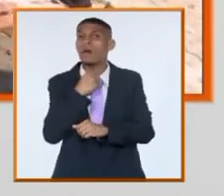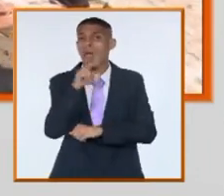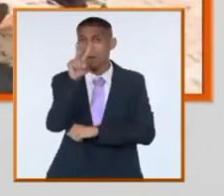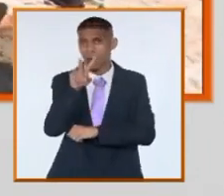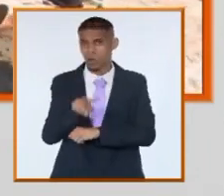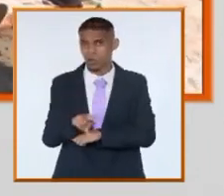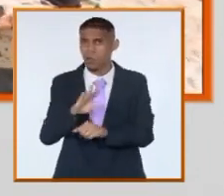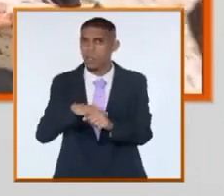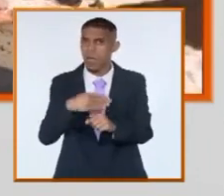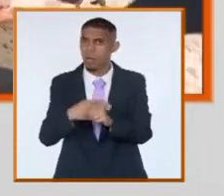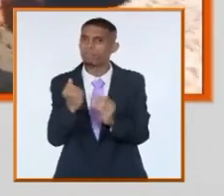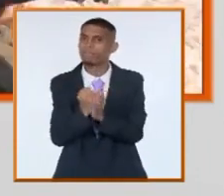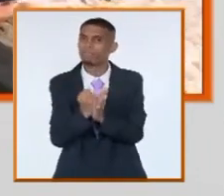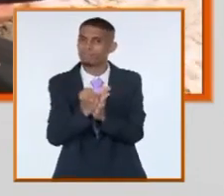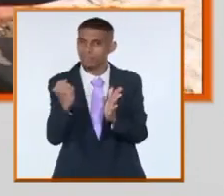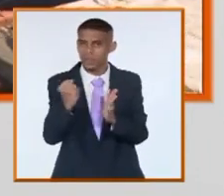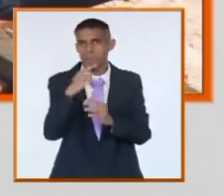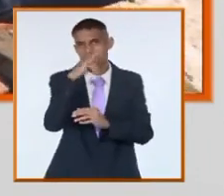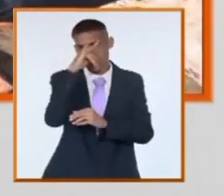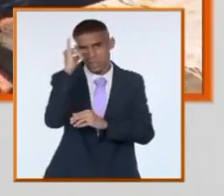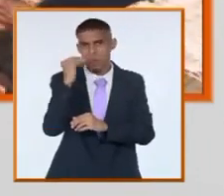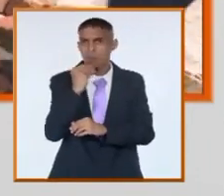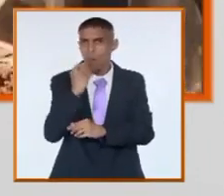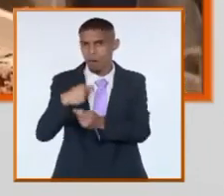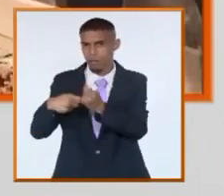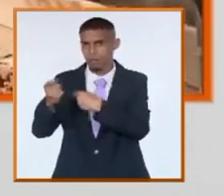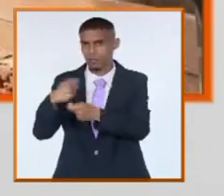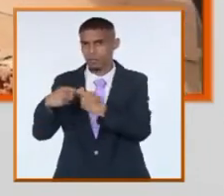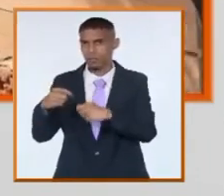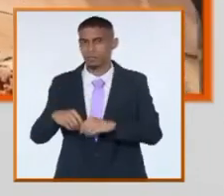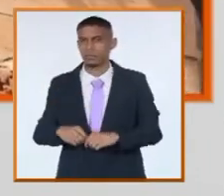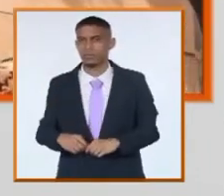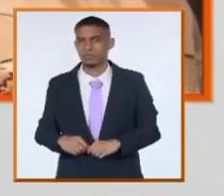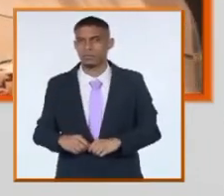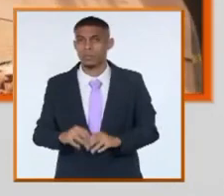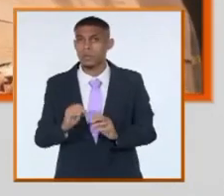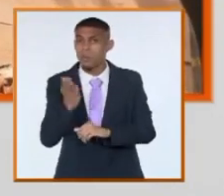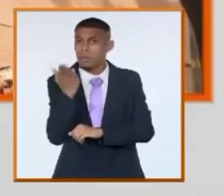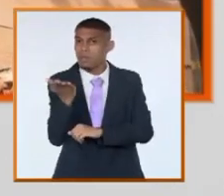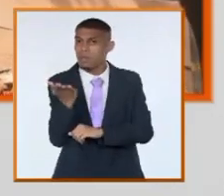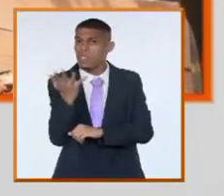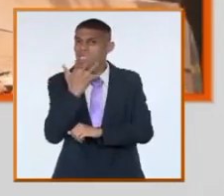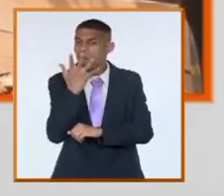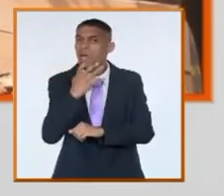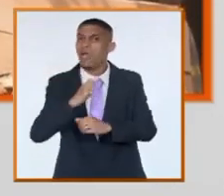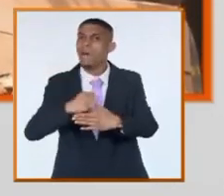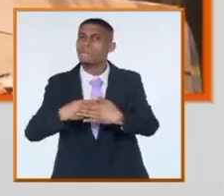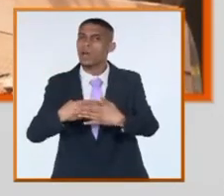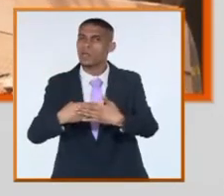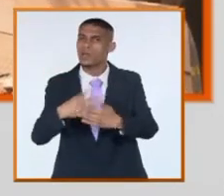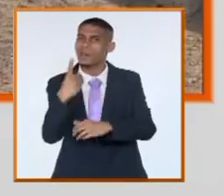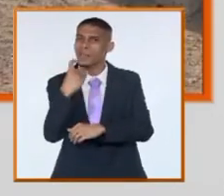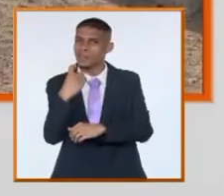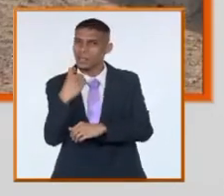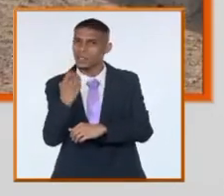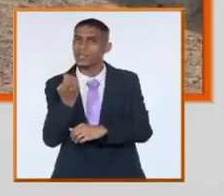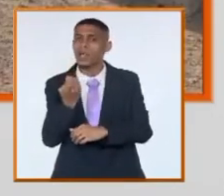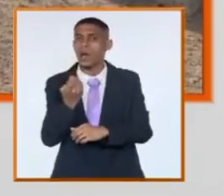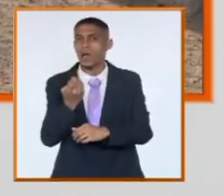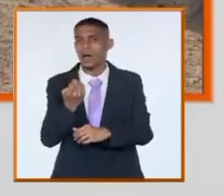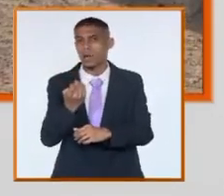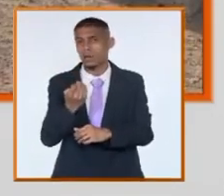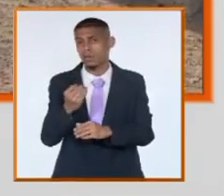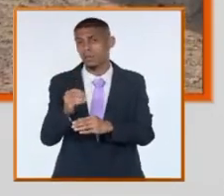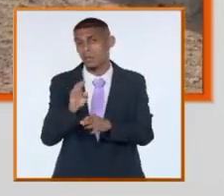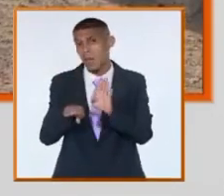deben importarse o sea las marcas y modelos la de la demanda del equipo lo hace las empresas que necesitan el equipo de acuerdo a las